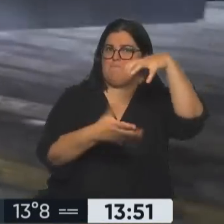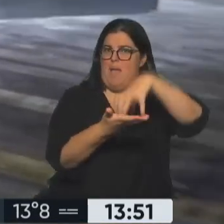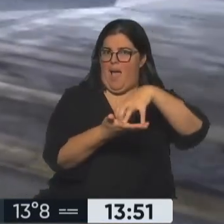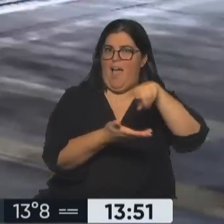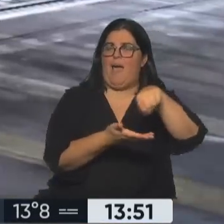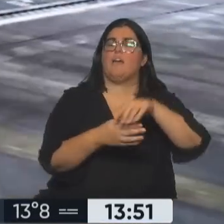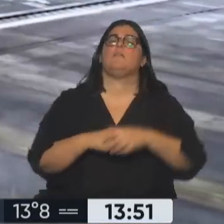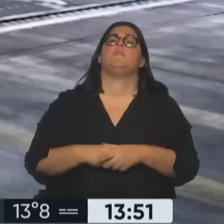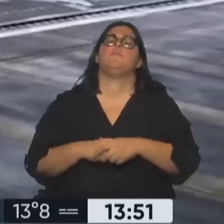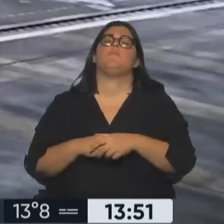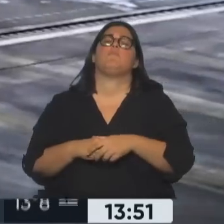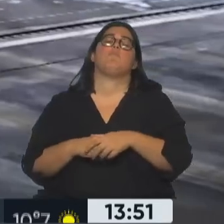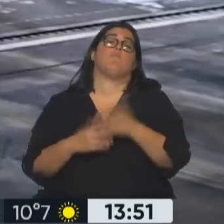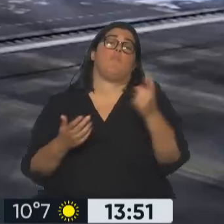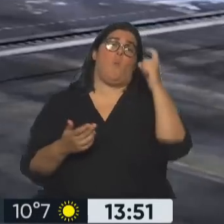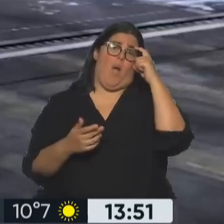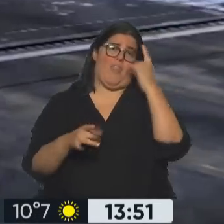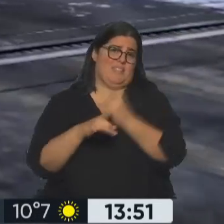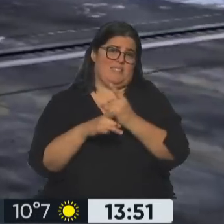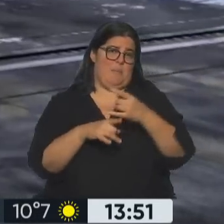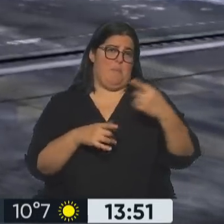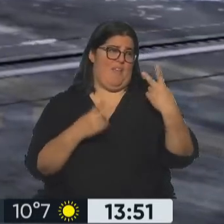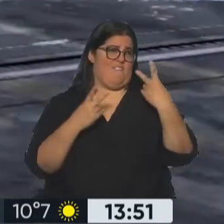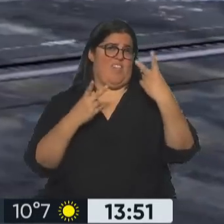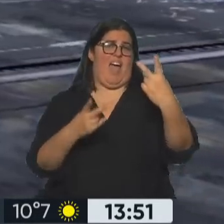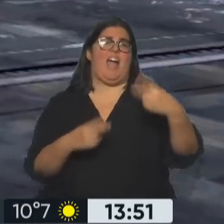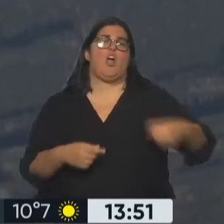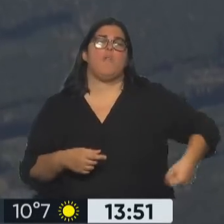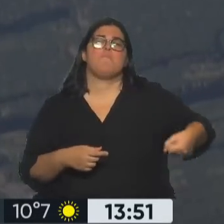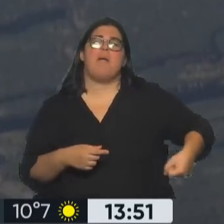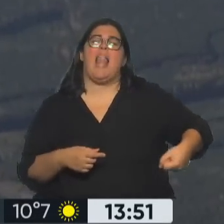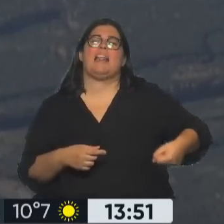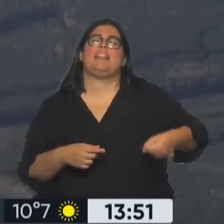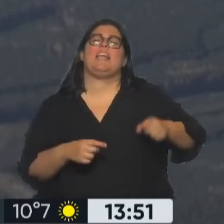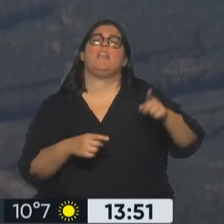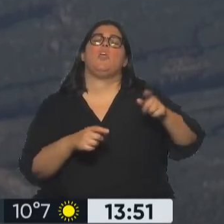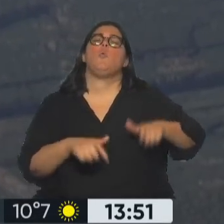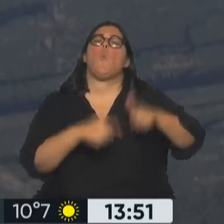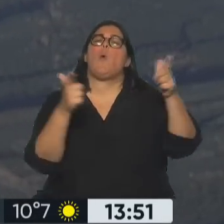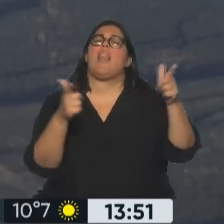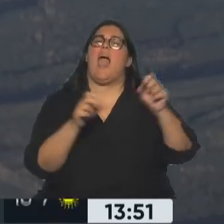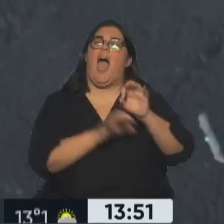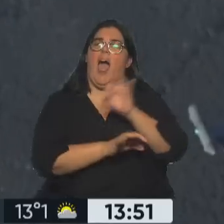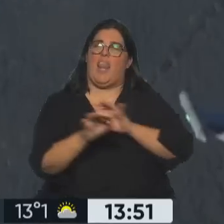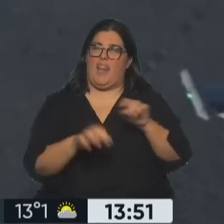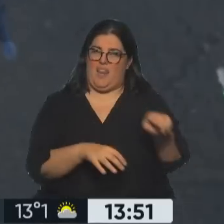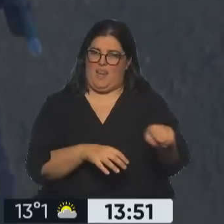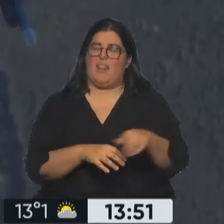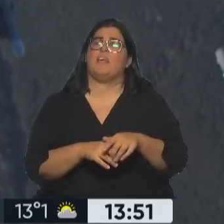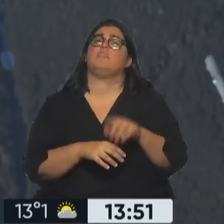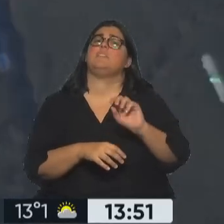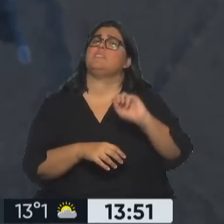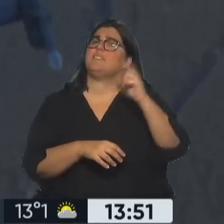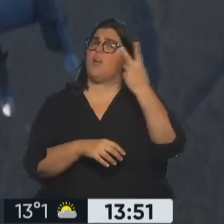como sucede siempre, viaja con su maletín nuclear. Claro. ¿no? El segundo presidente estadounidense en visitar el parque y el museo, de hecho se lo